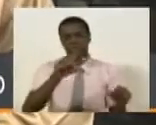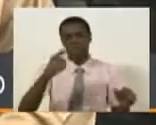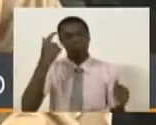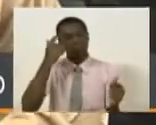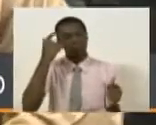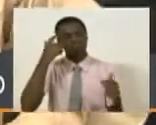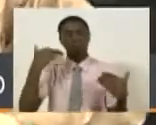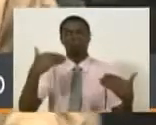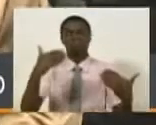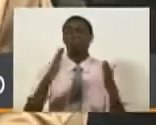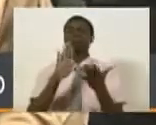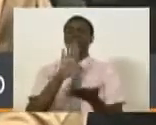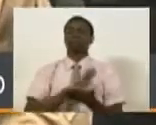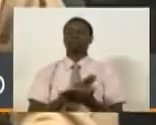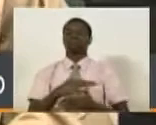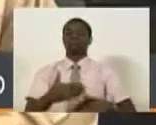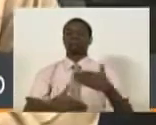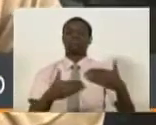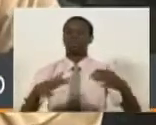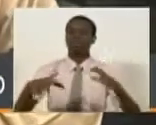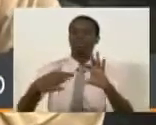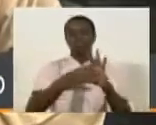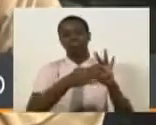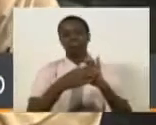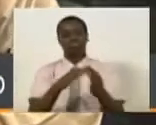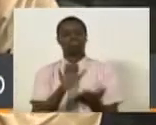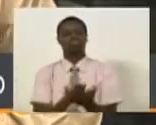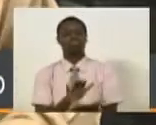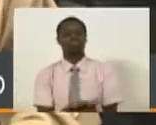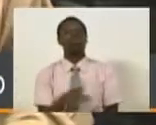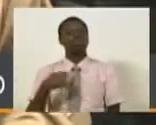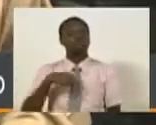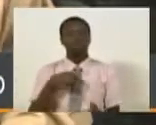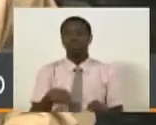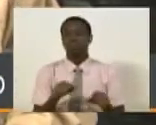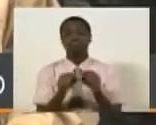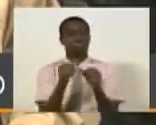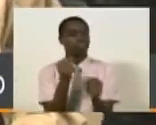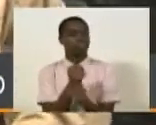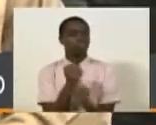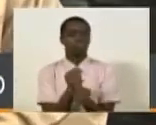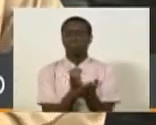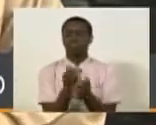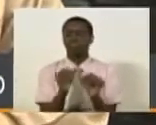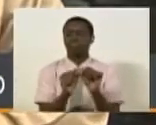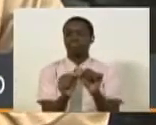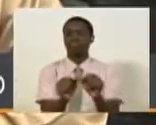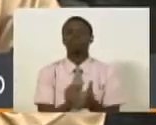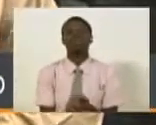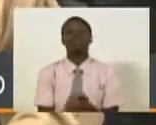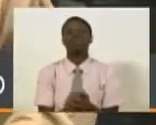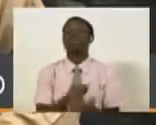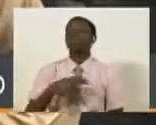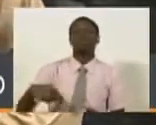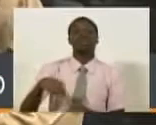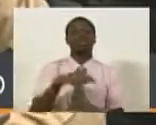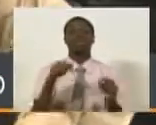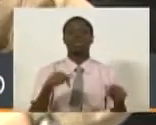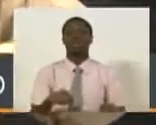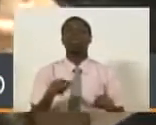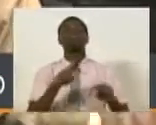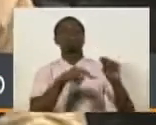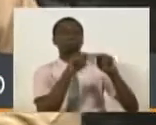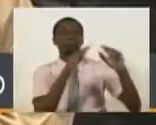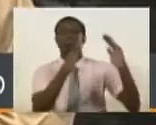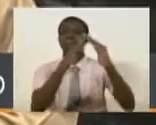tranquilidad, para que podamos convivir. Nosotros estamos trabajando en todas nuestras instalaciones. Nosotros estamos construyendo vivienda,